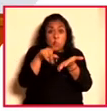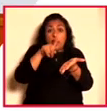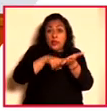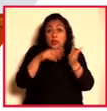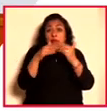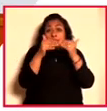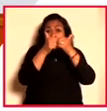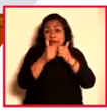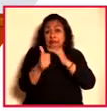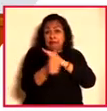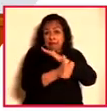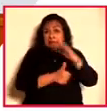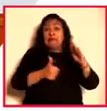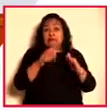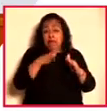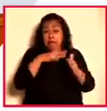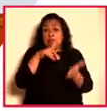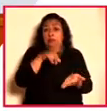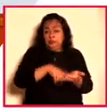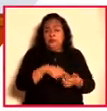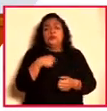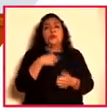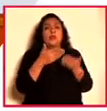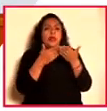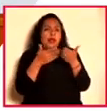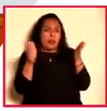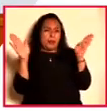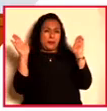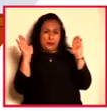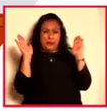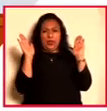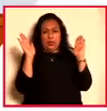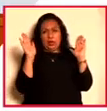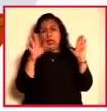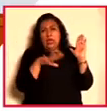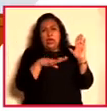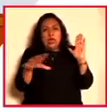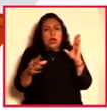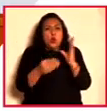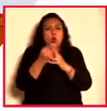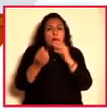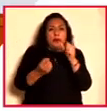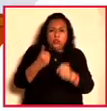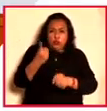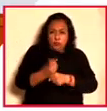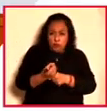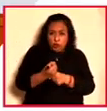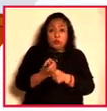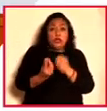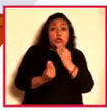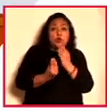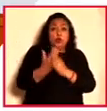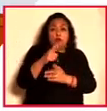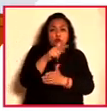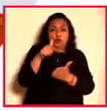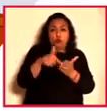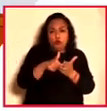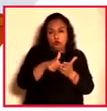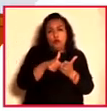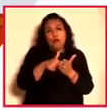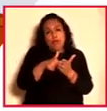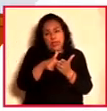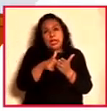sanitario. Se ha abierto un amplio espectro de nuevas oportunidades y de nuevos espacios